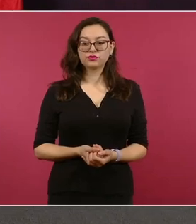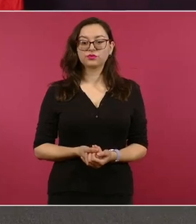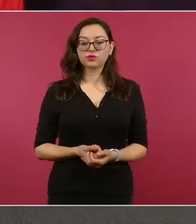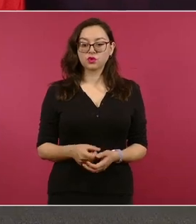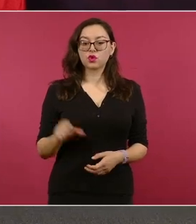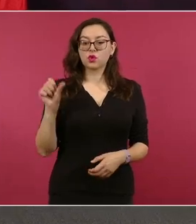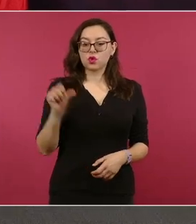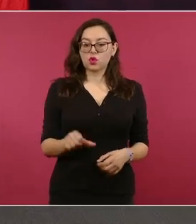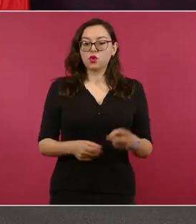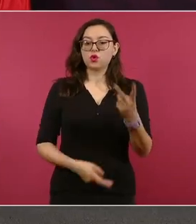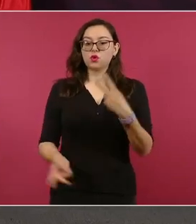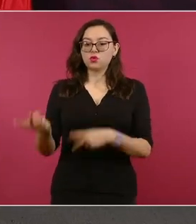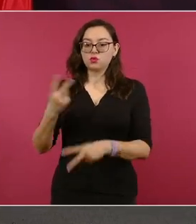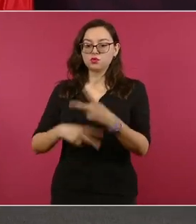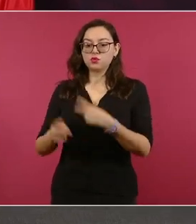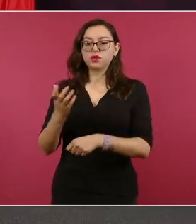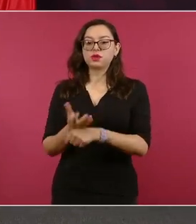Exteriores,